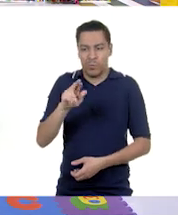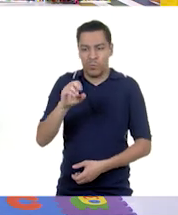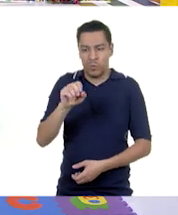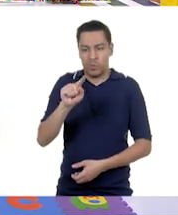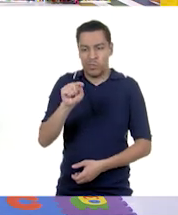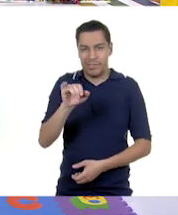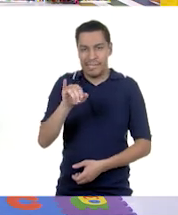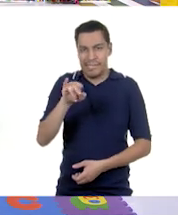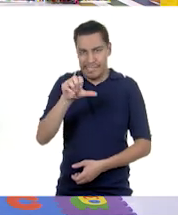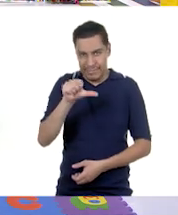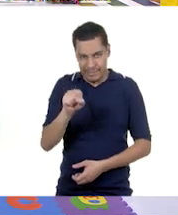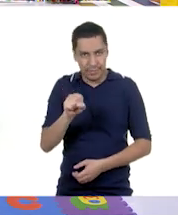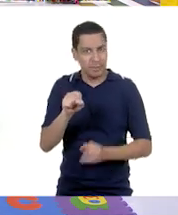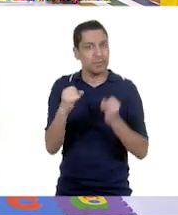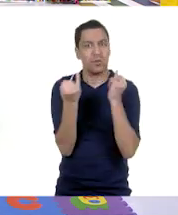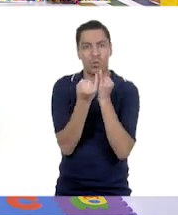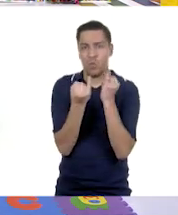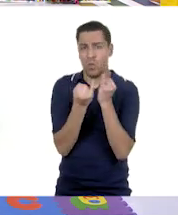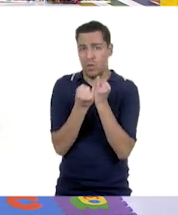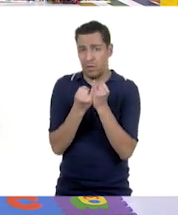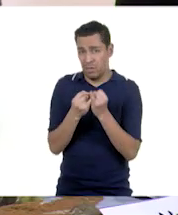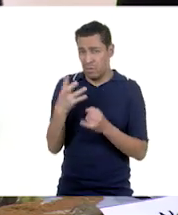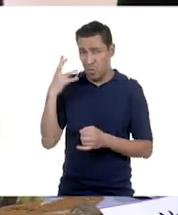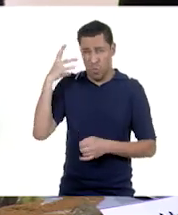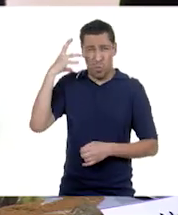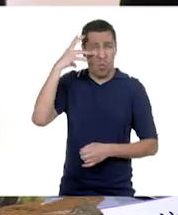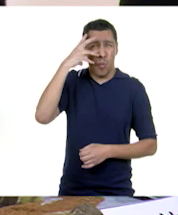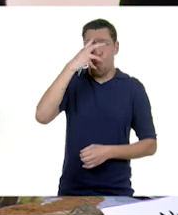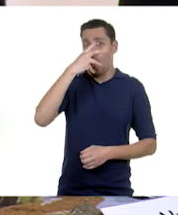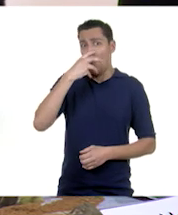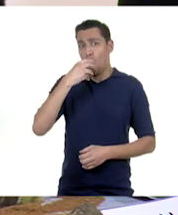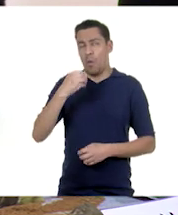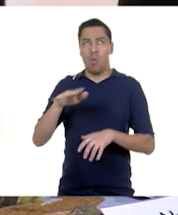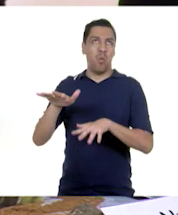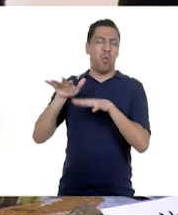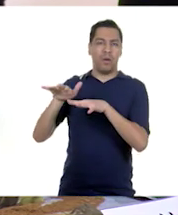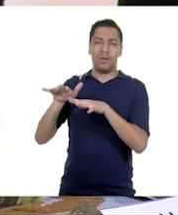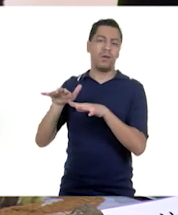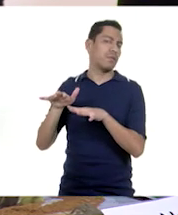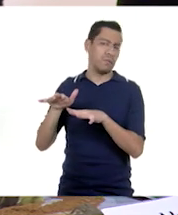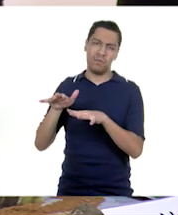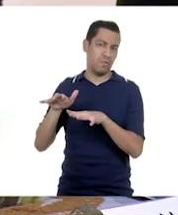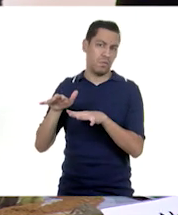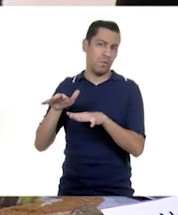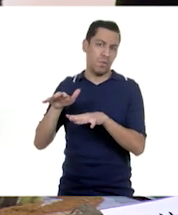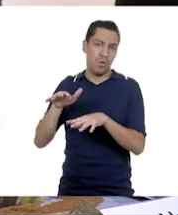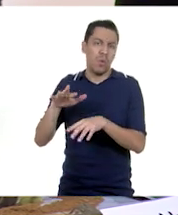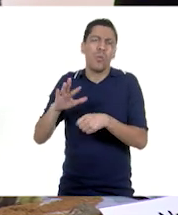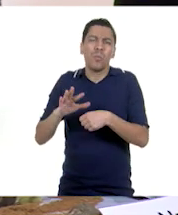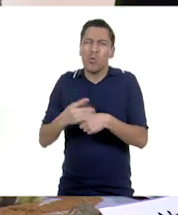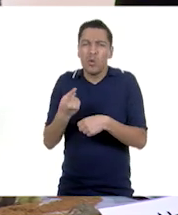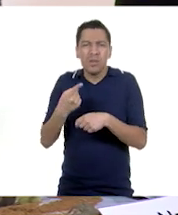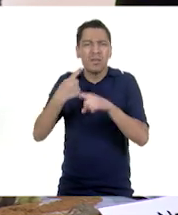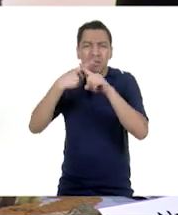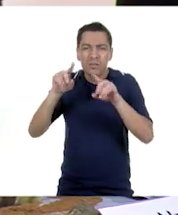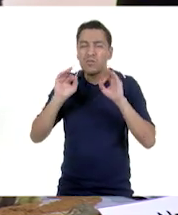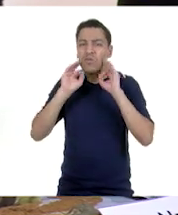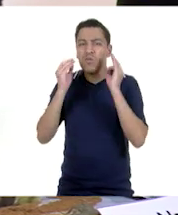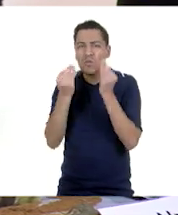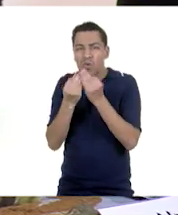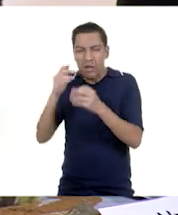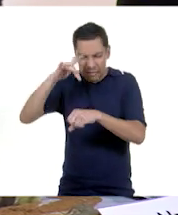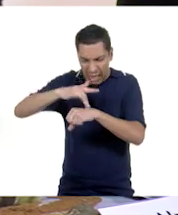es estéticamente la más bella de las plantas, ¿verdad? Porque como tiene evidentemente